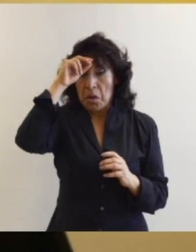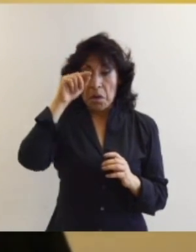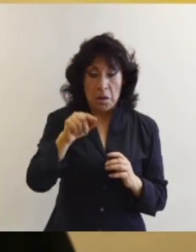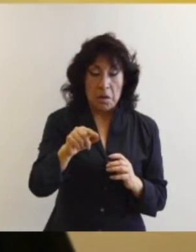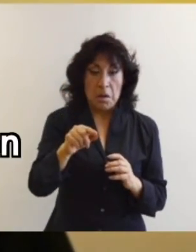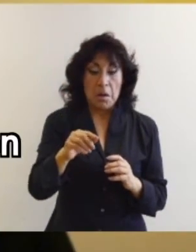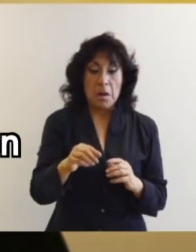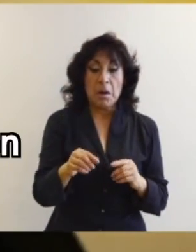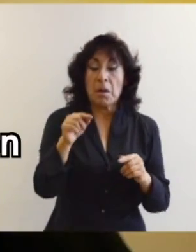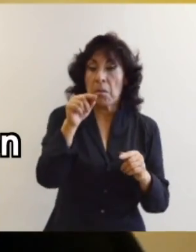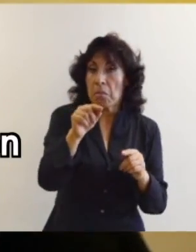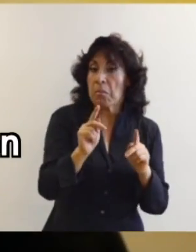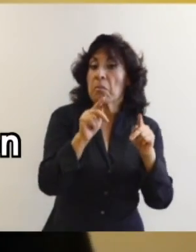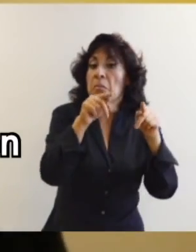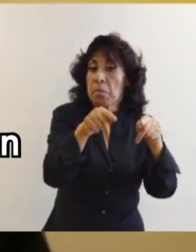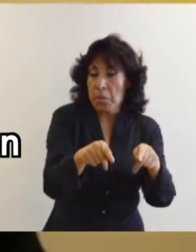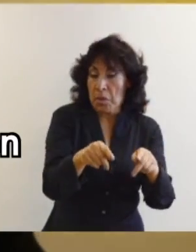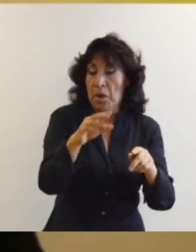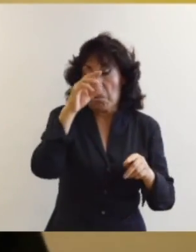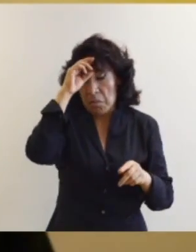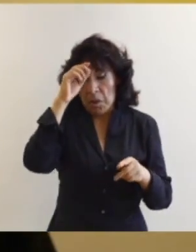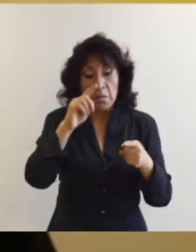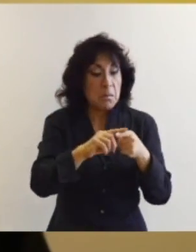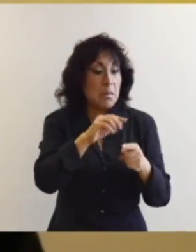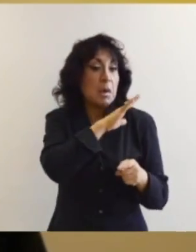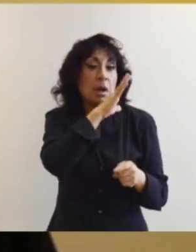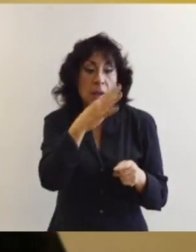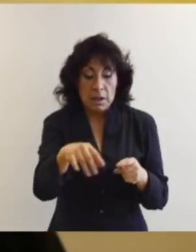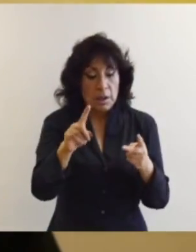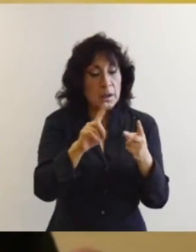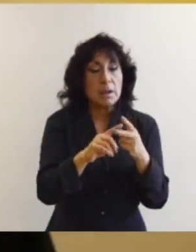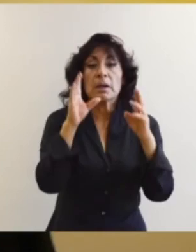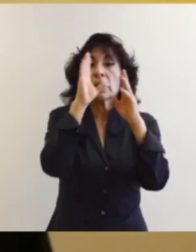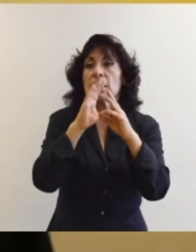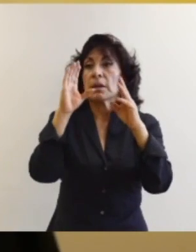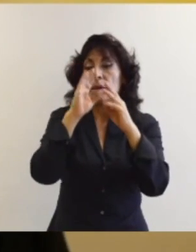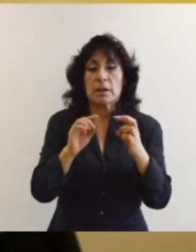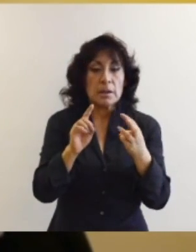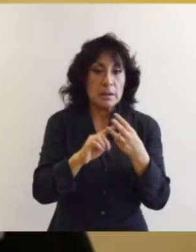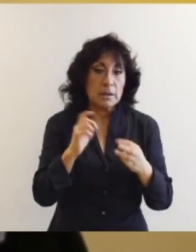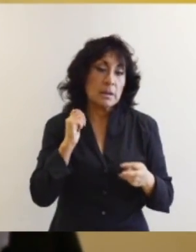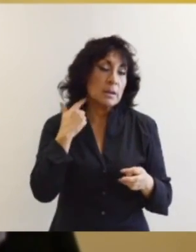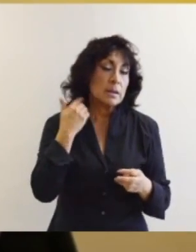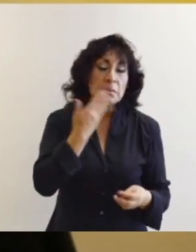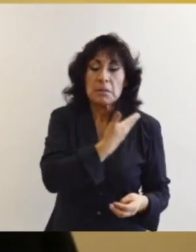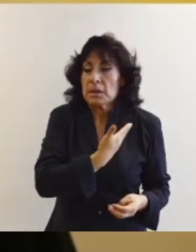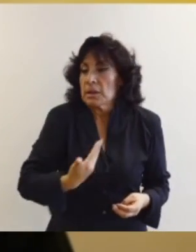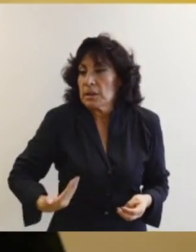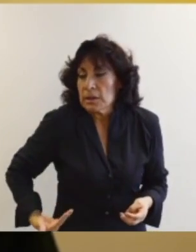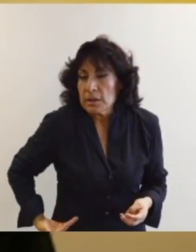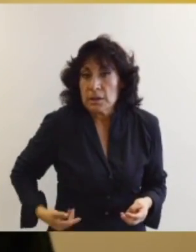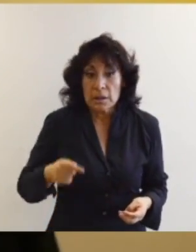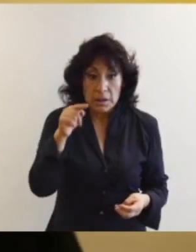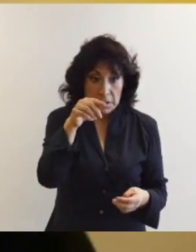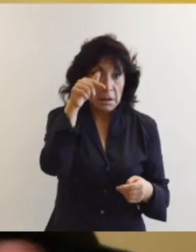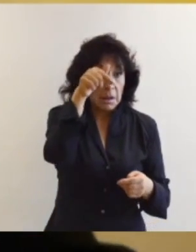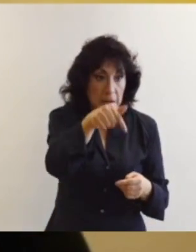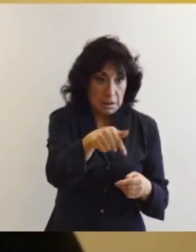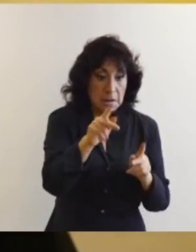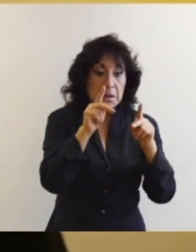hombres ilustres. Allá van a parar todos los que mueren en boga de eminencia. Generales,